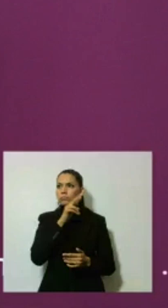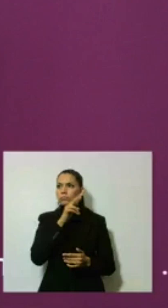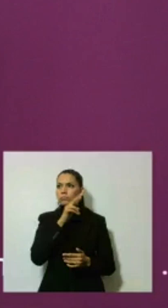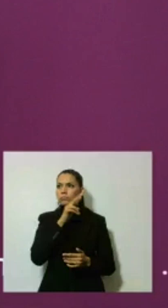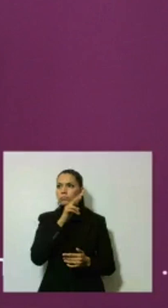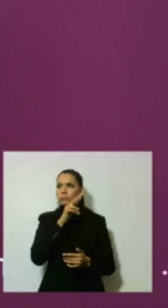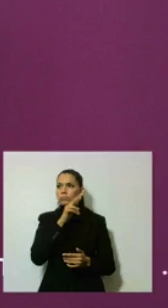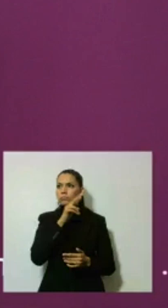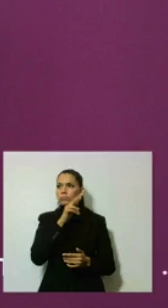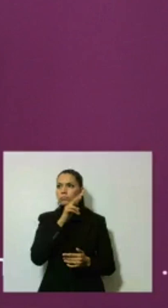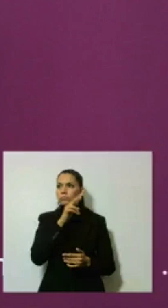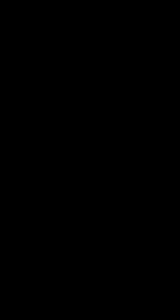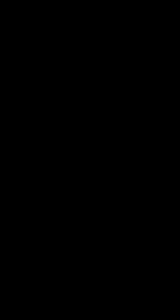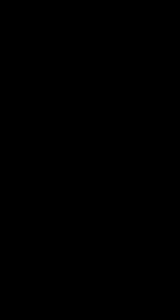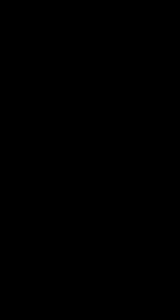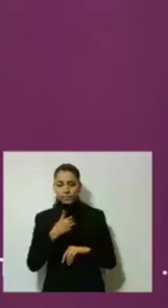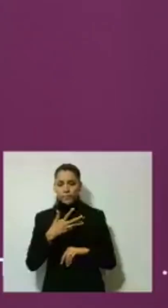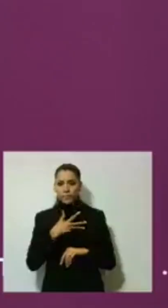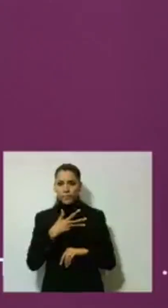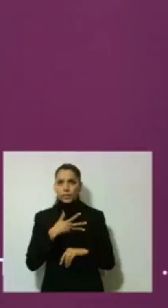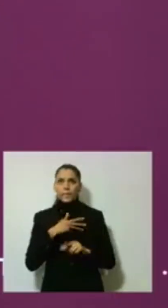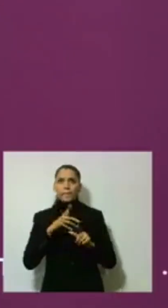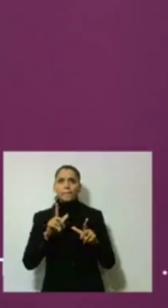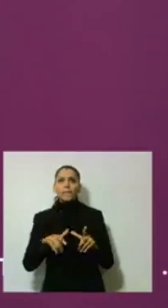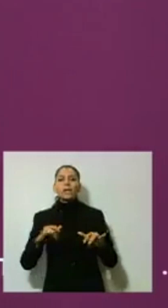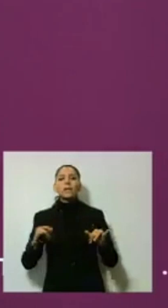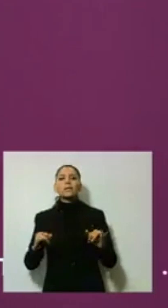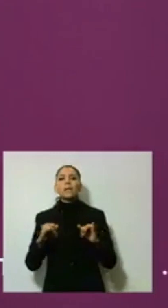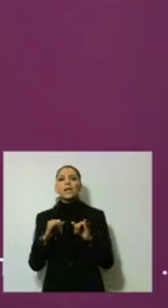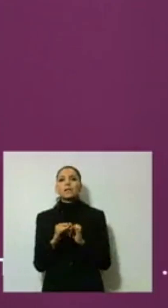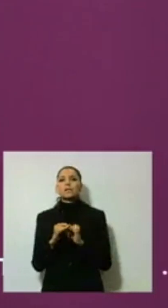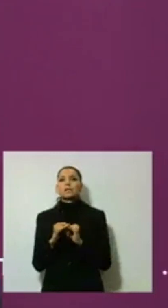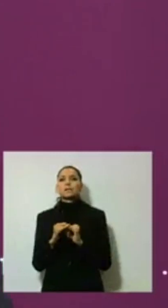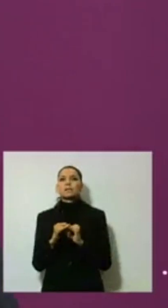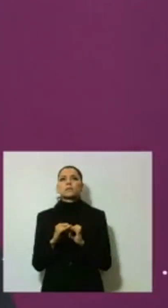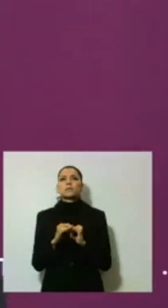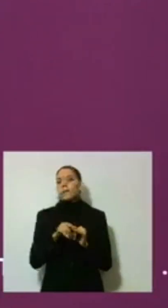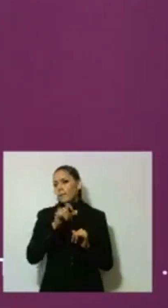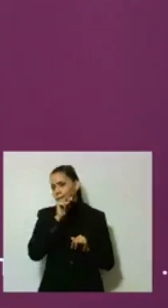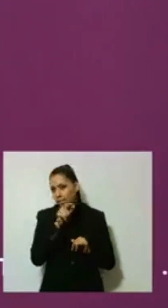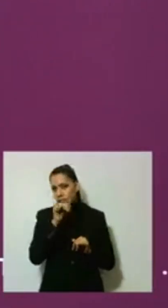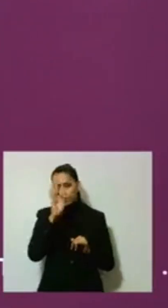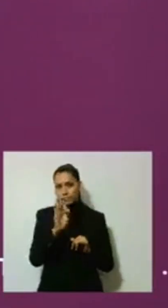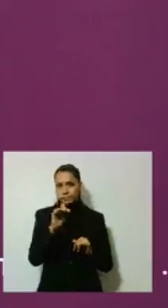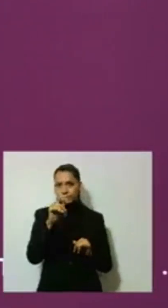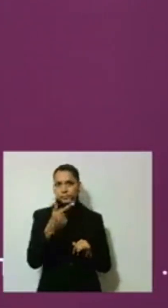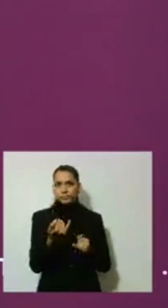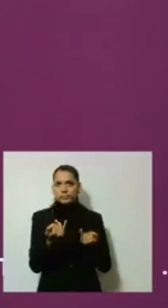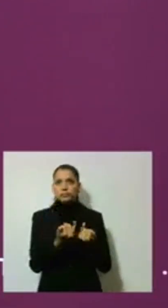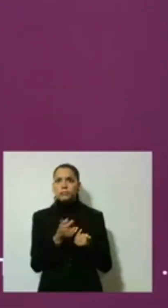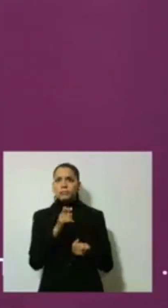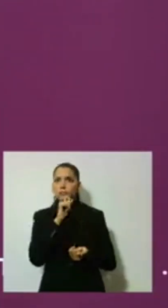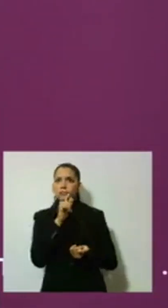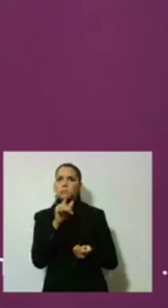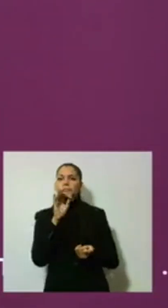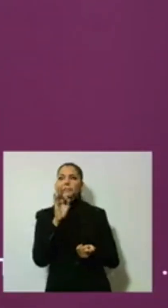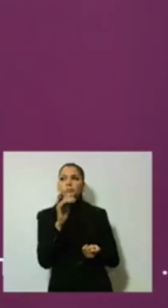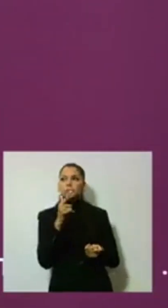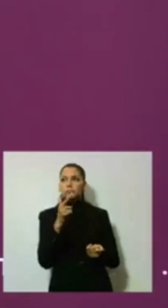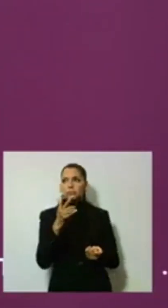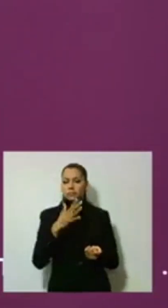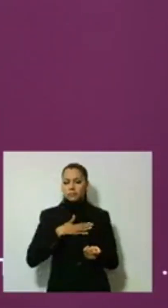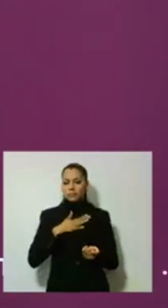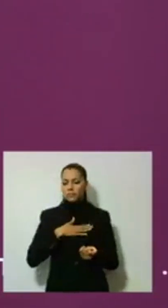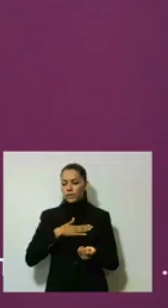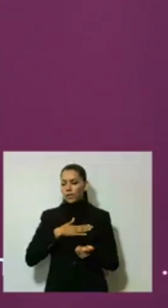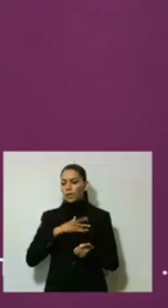En mi caso tengo cuentas institucionales de la propia fiscalía y del propio fiscal en mi condición